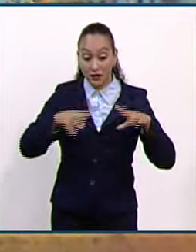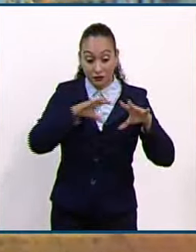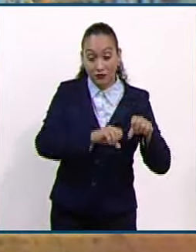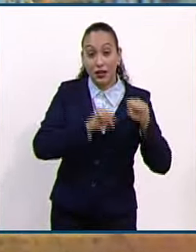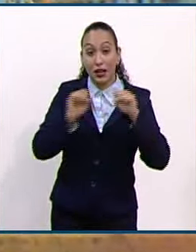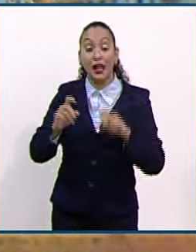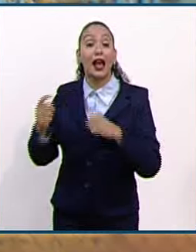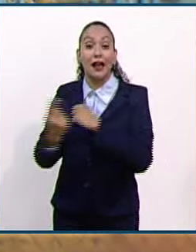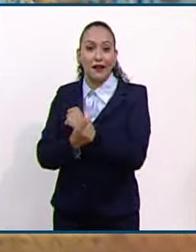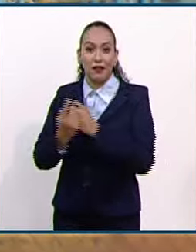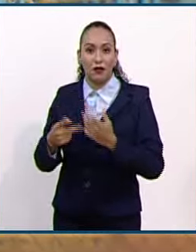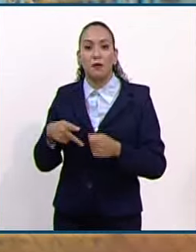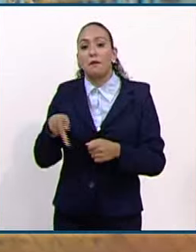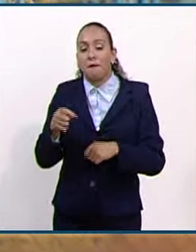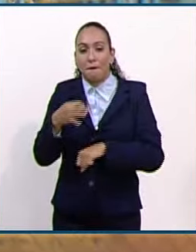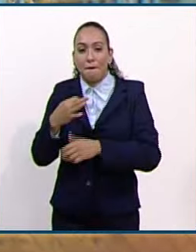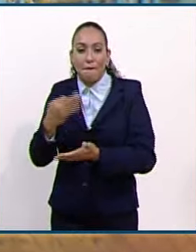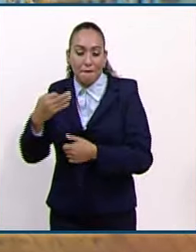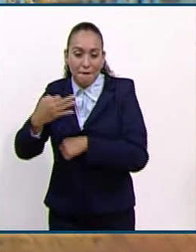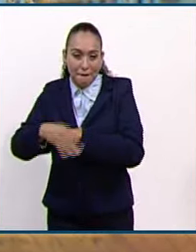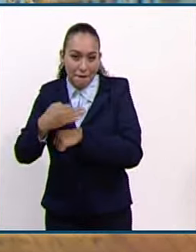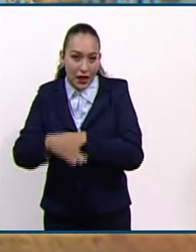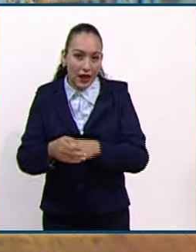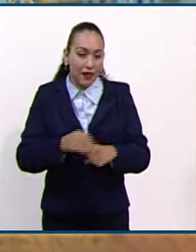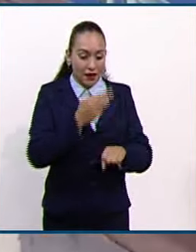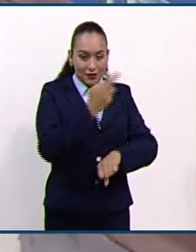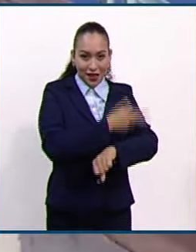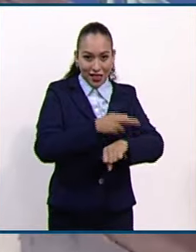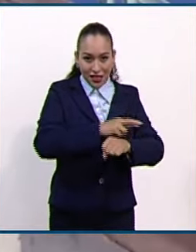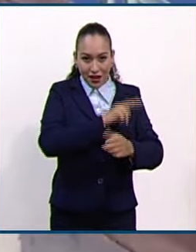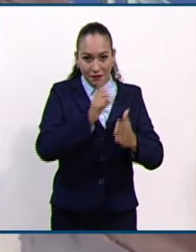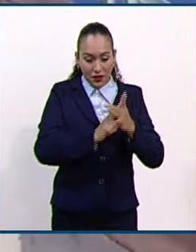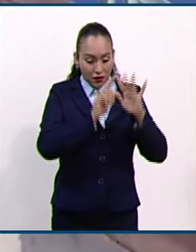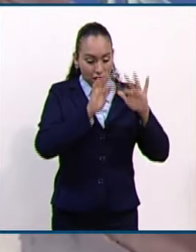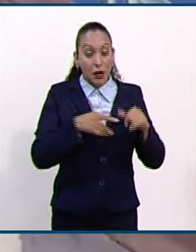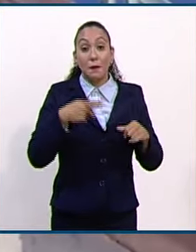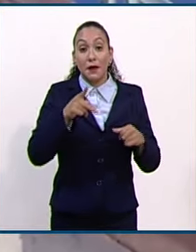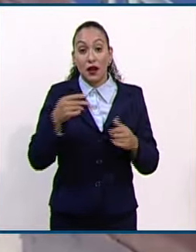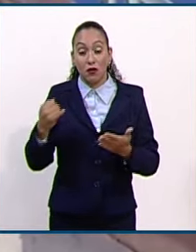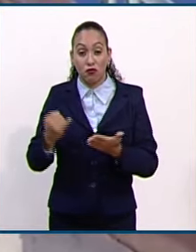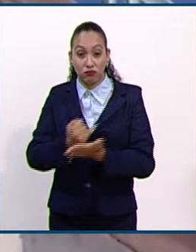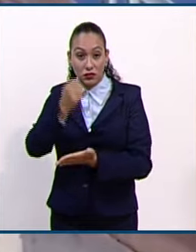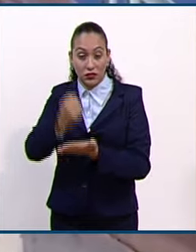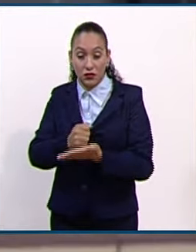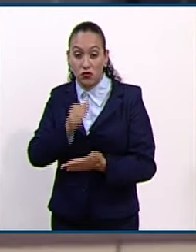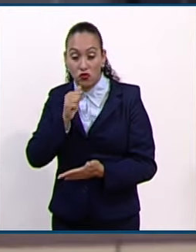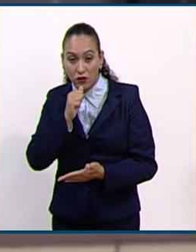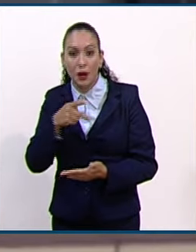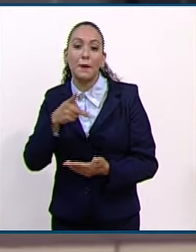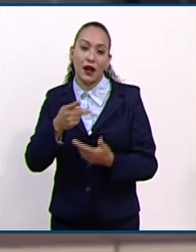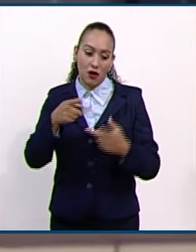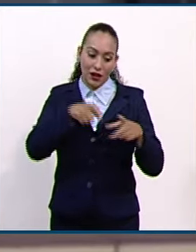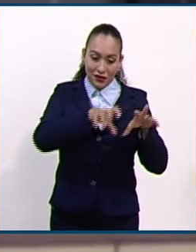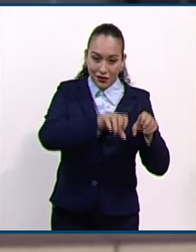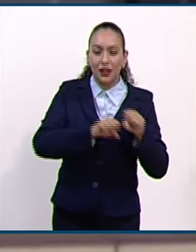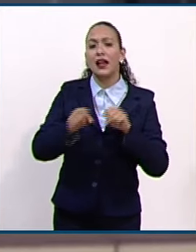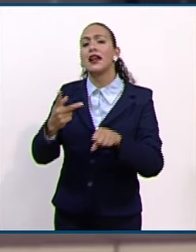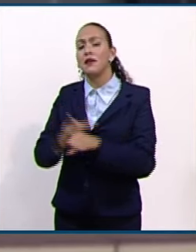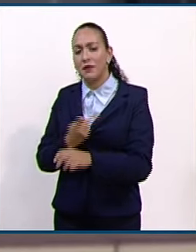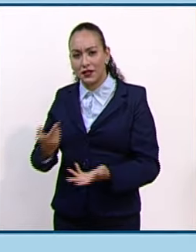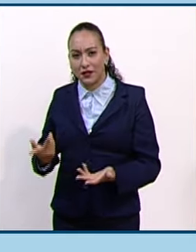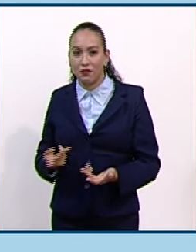automática mientras se lleva a cabo su proceso legal sin que haya sido condenada aún por la comisión de un delito. Esta medida viola la